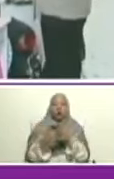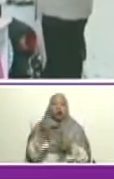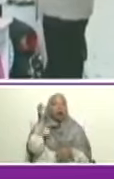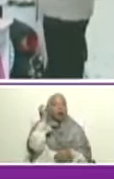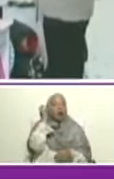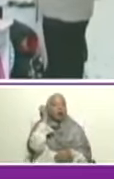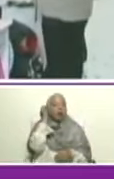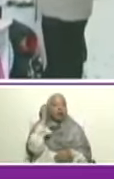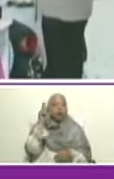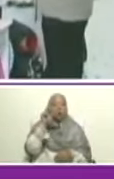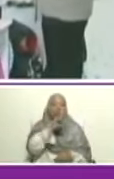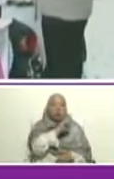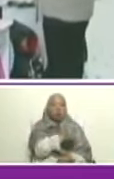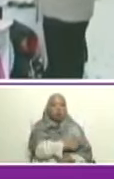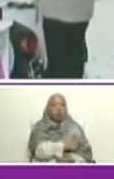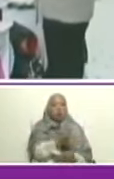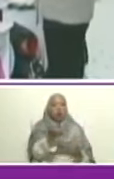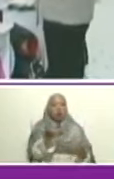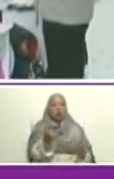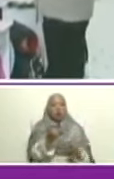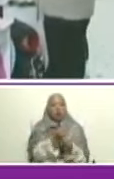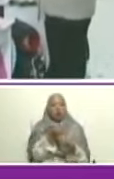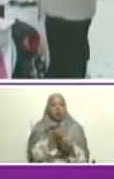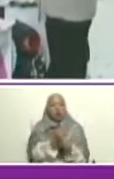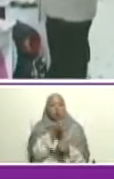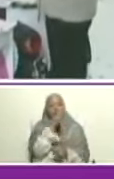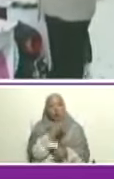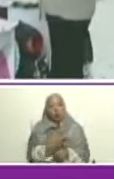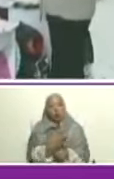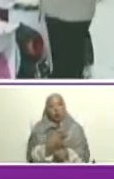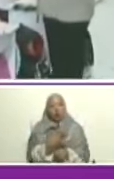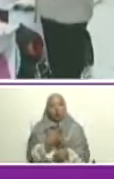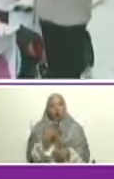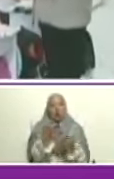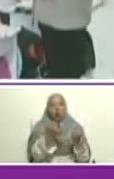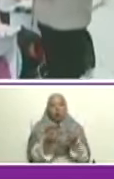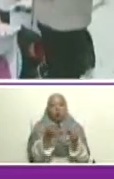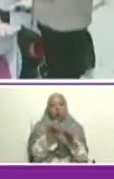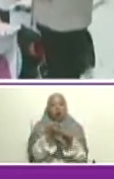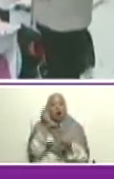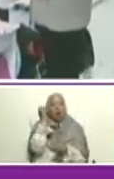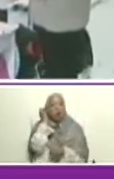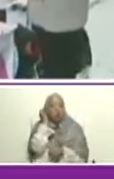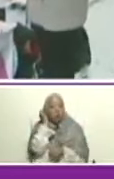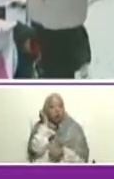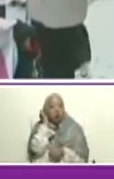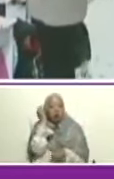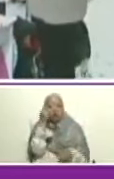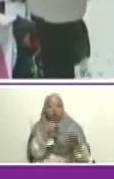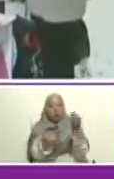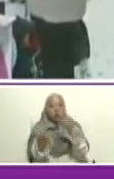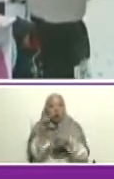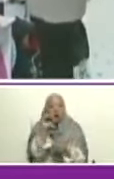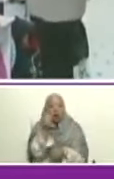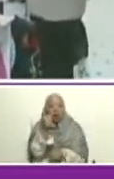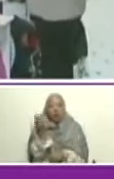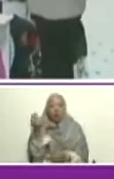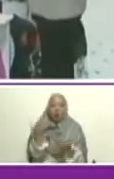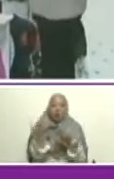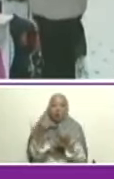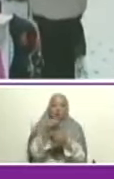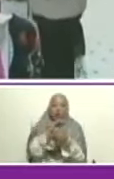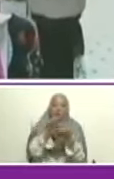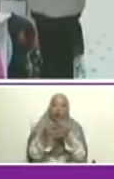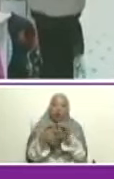el poder económico para que tenga, bueno, porque el crédito que se le da a una mujer se multiplica por 10. Así es. Porque se